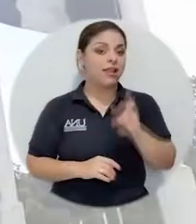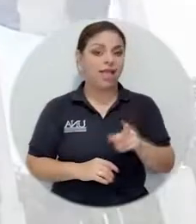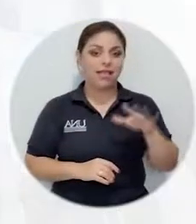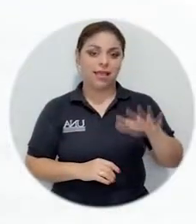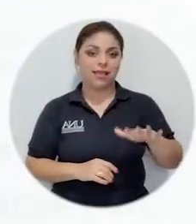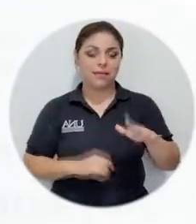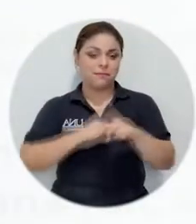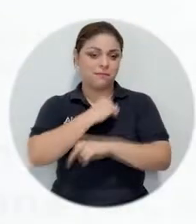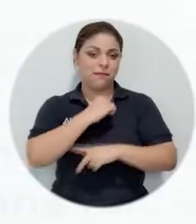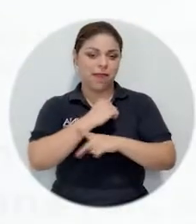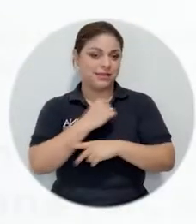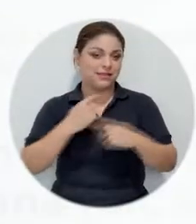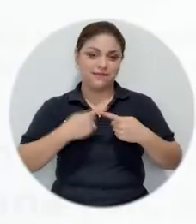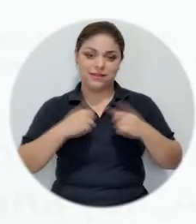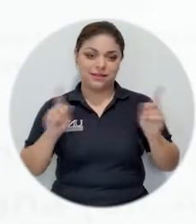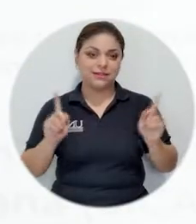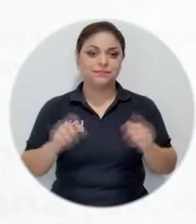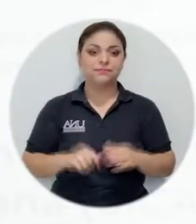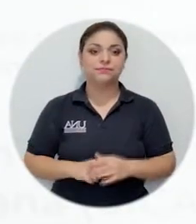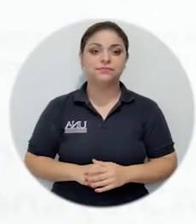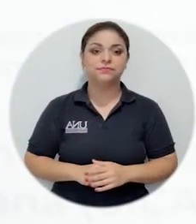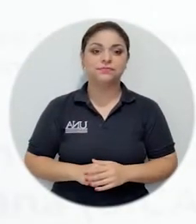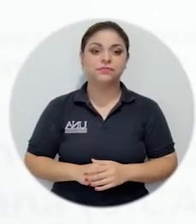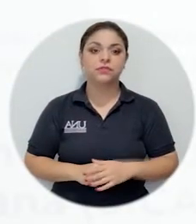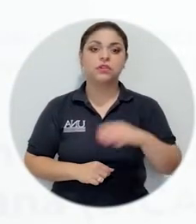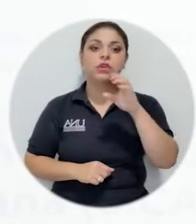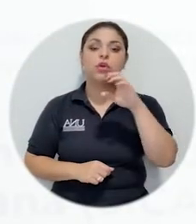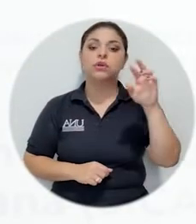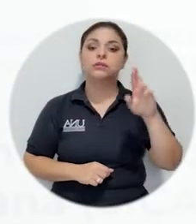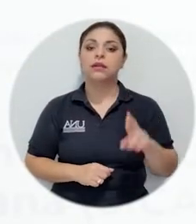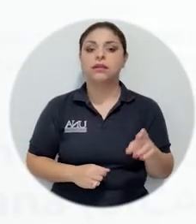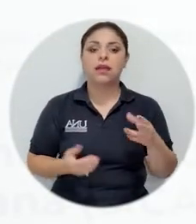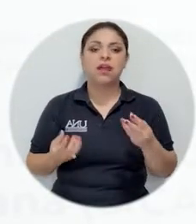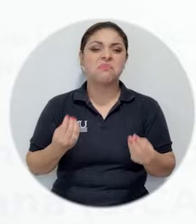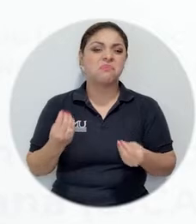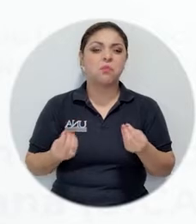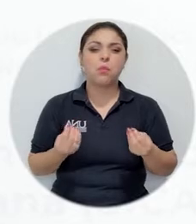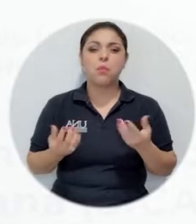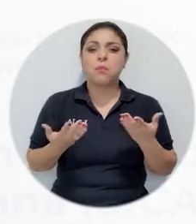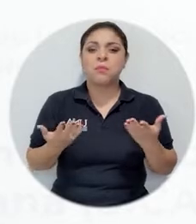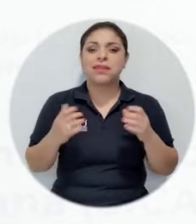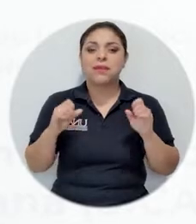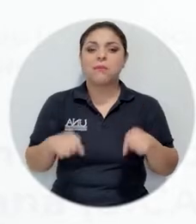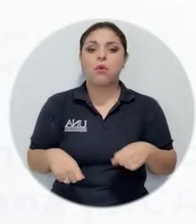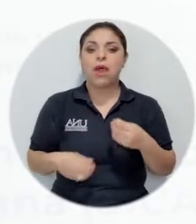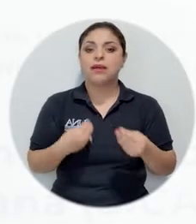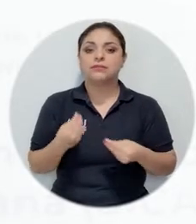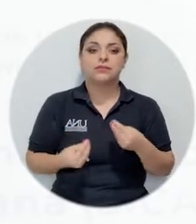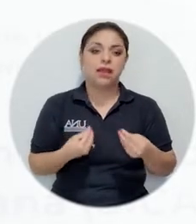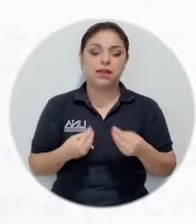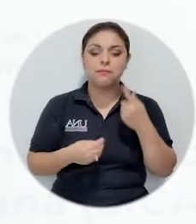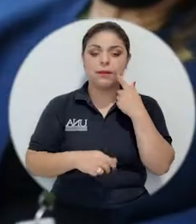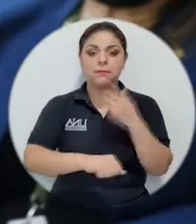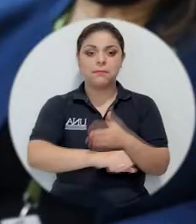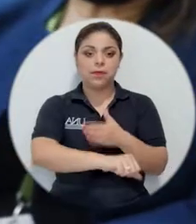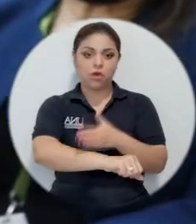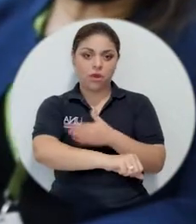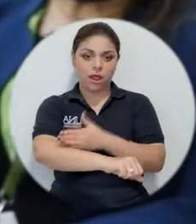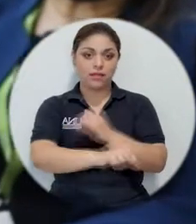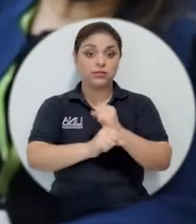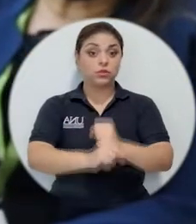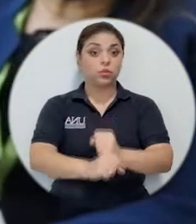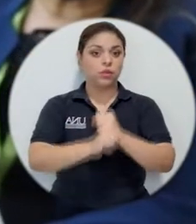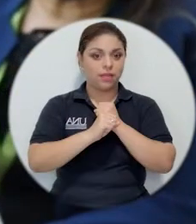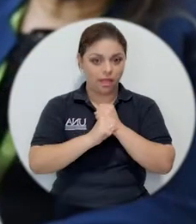países. ¿Qué puede hacer Costa Rica para promover acciones de mejora en el tema